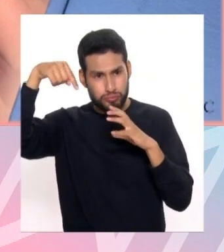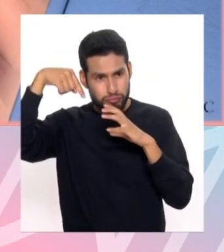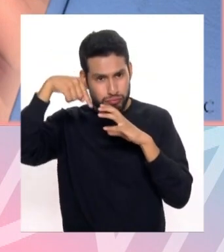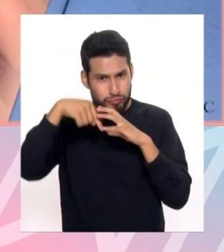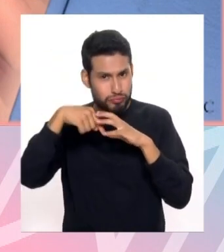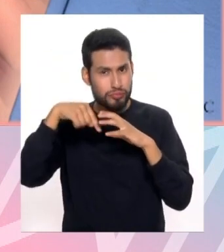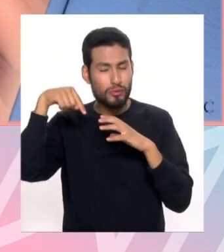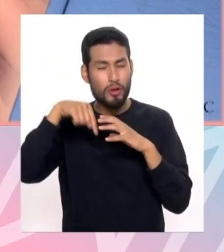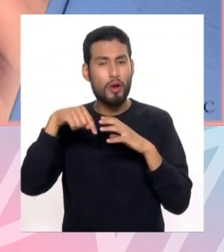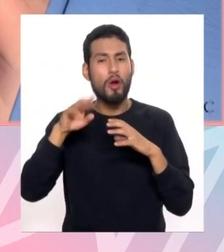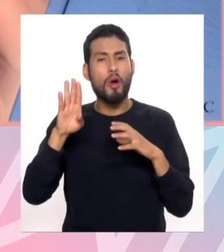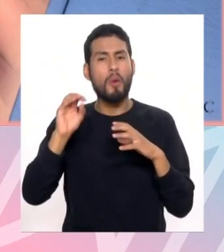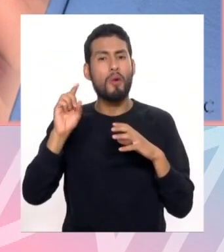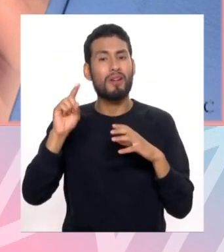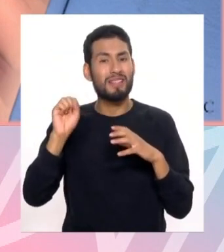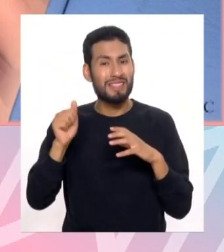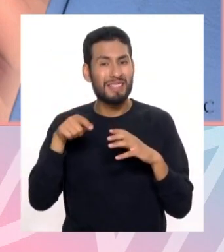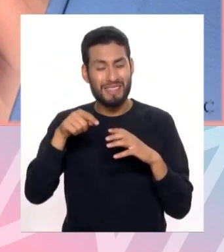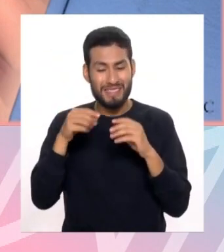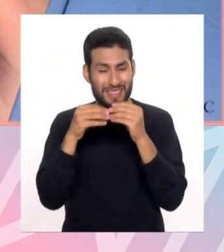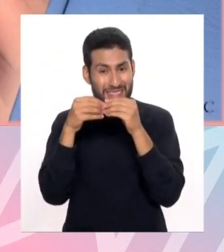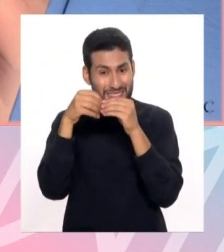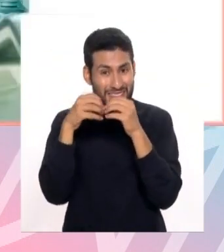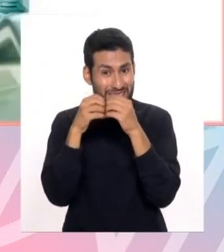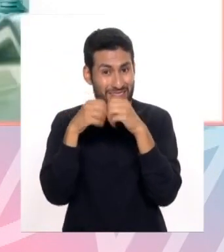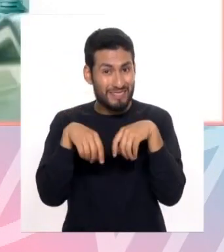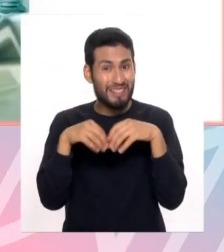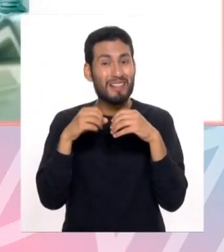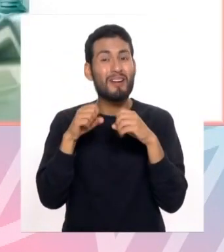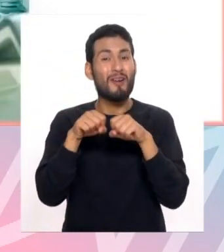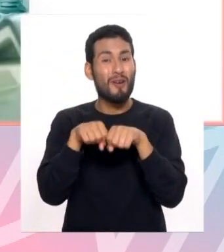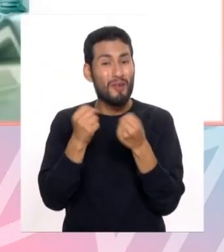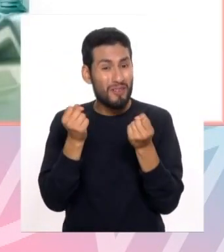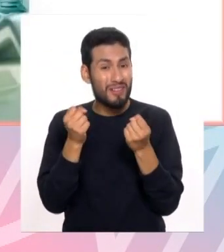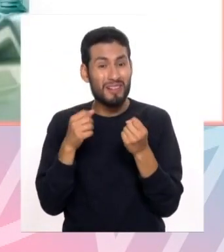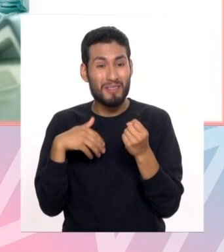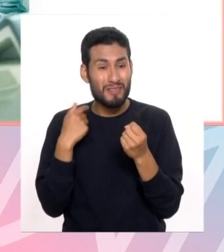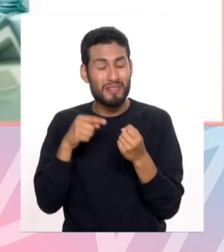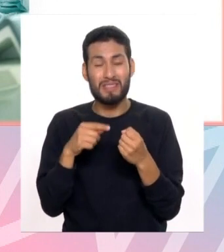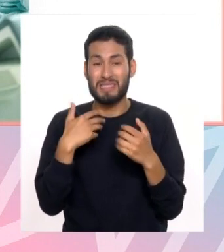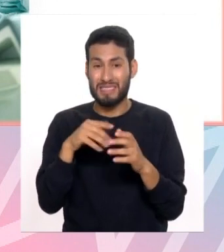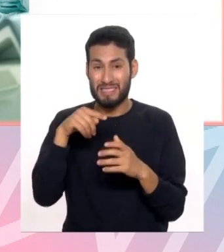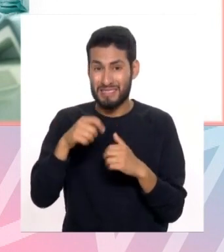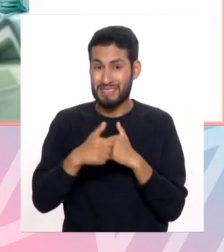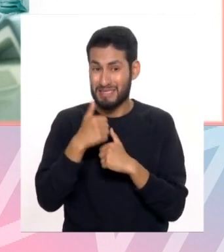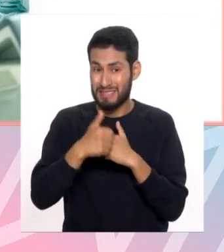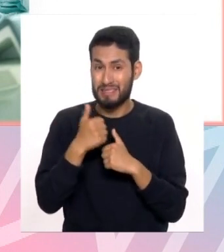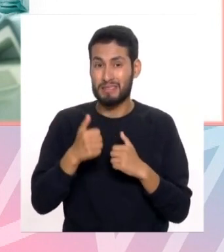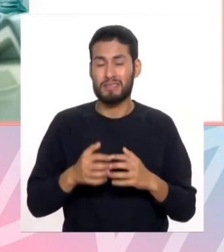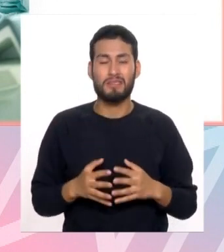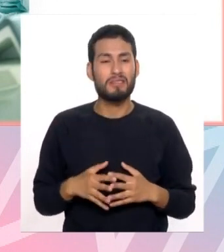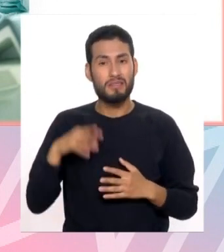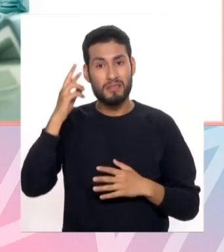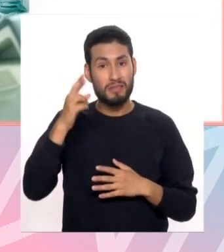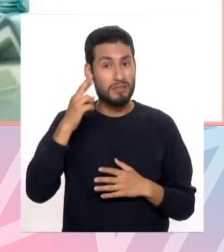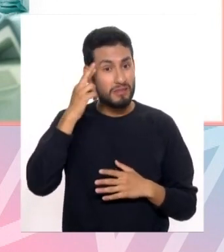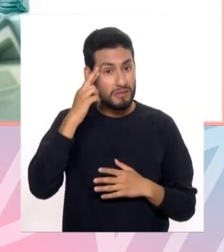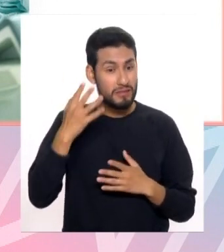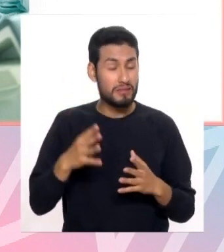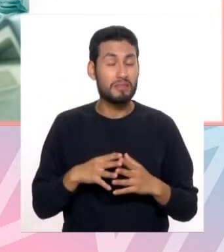la posibilidad de rotura de membranas ante cualquier procedimiento realizado en el útero está allí. Claro. Por ende,